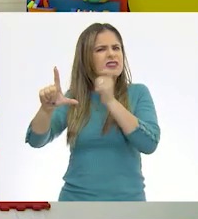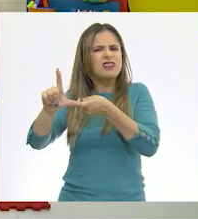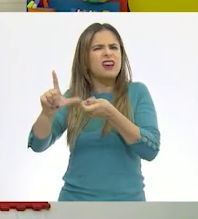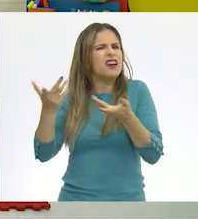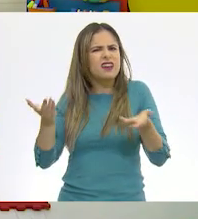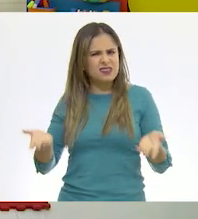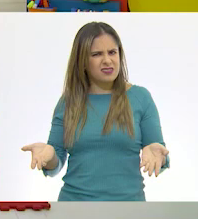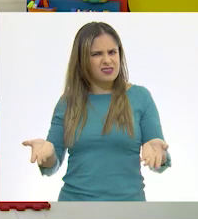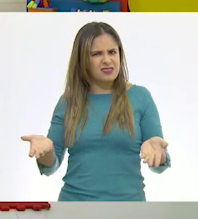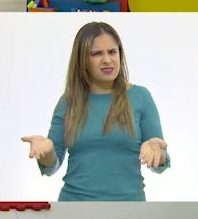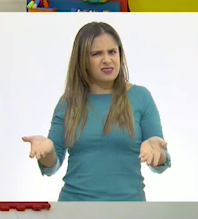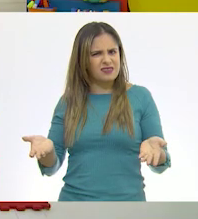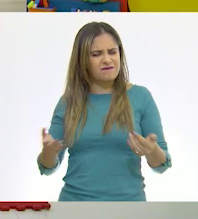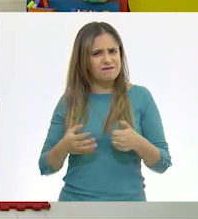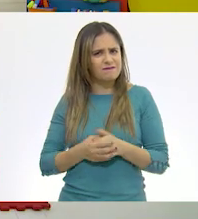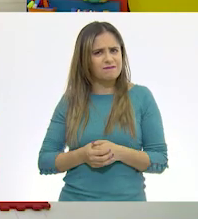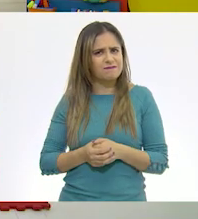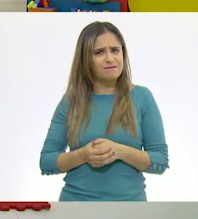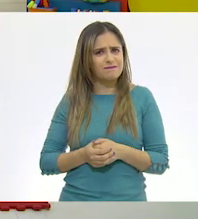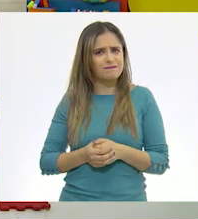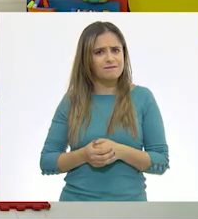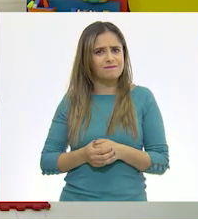signifique?